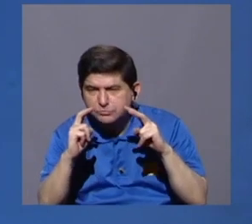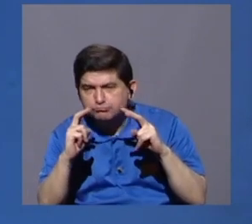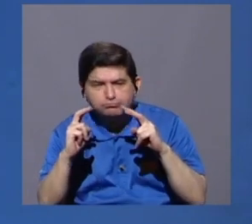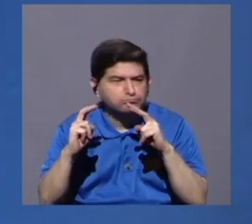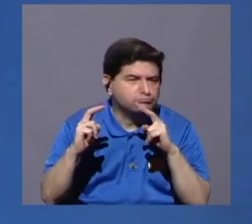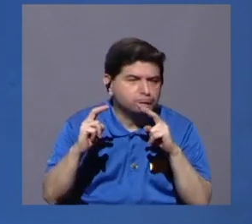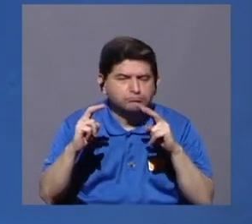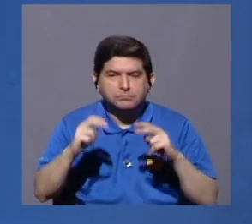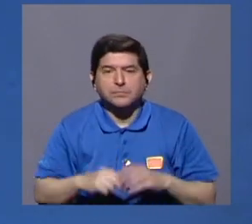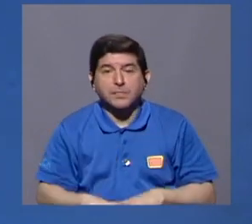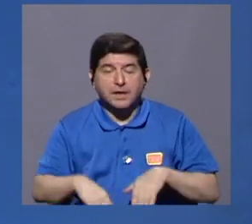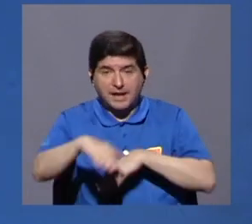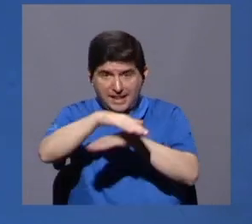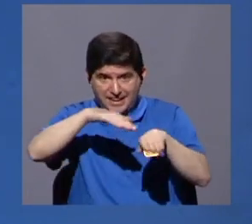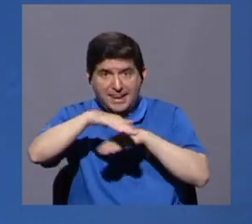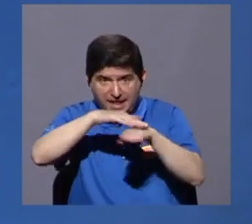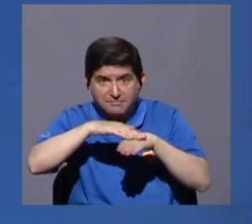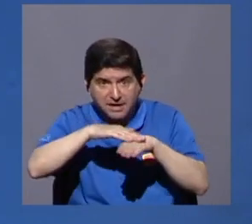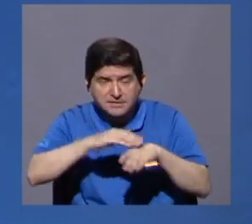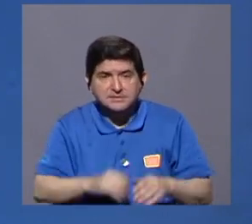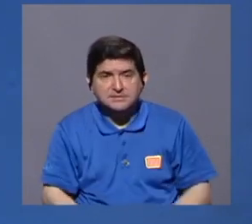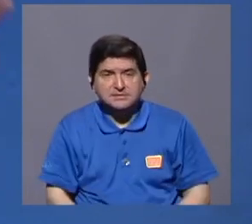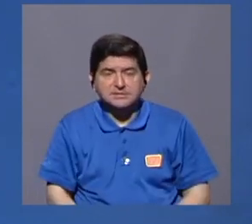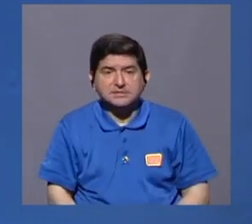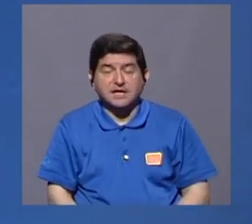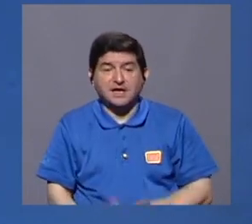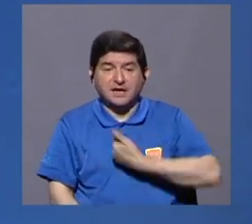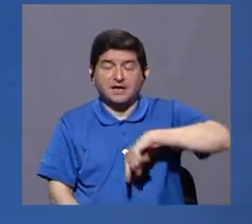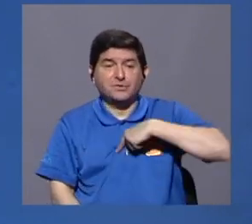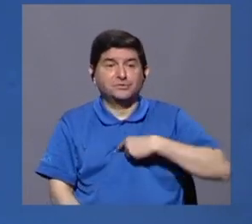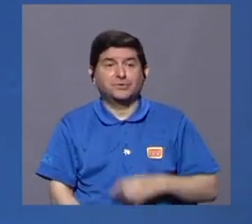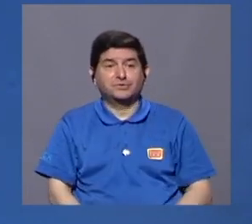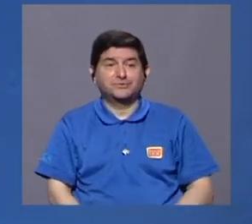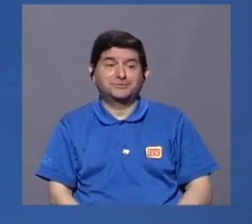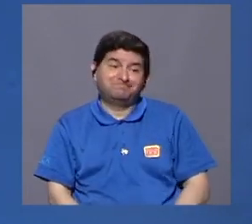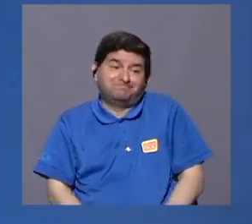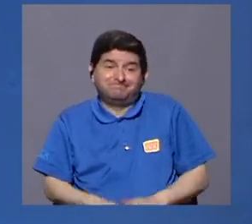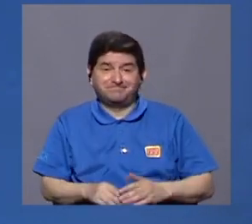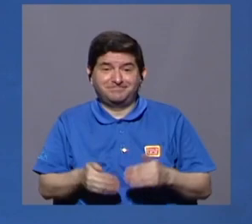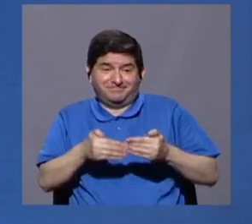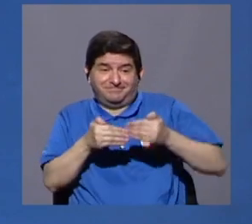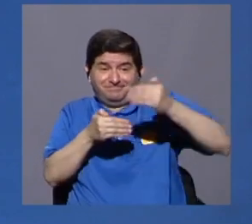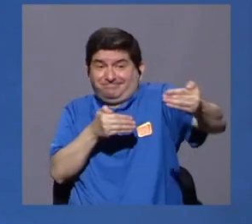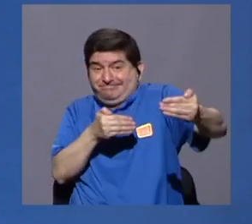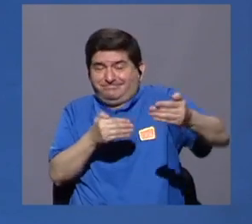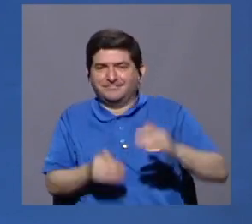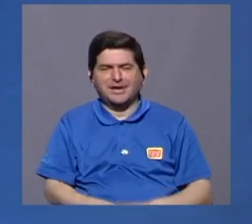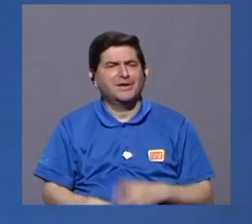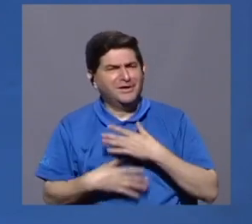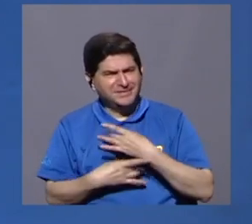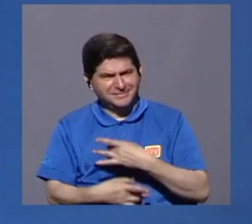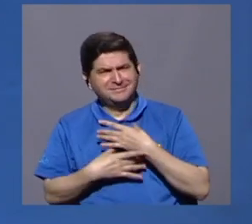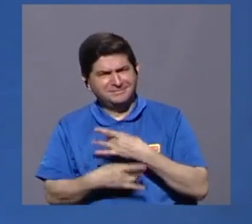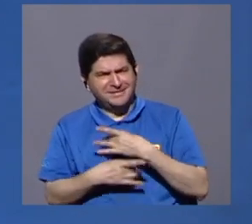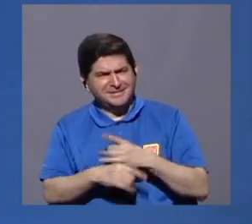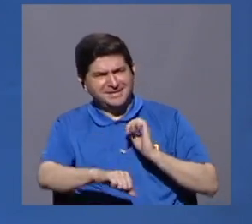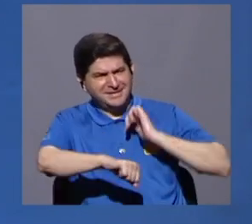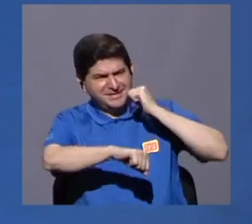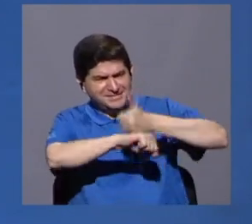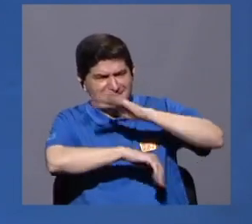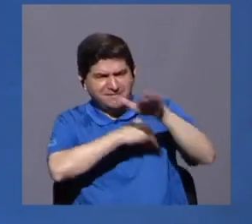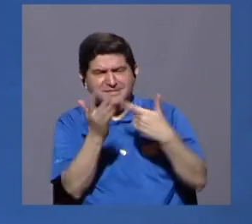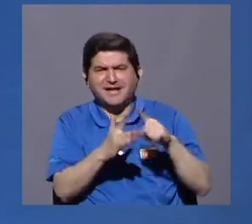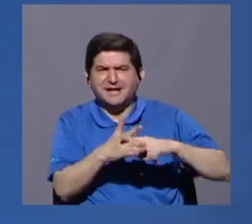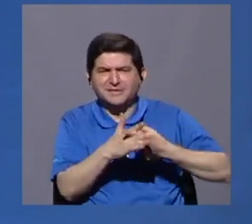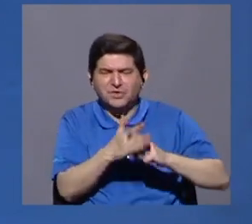la base tuvimos que hacerlo a distancia entonces fue bastante interesante implementar todas las